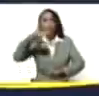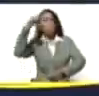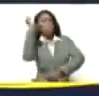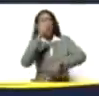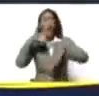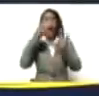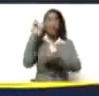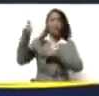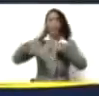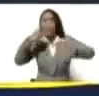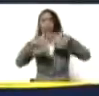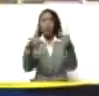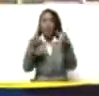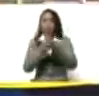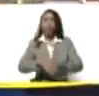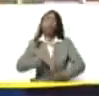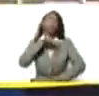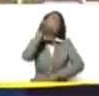mafia nauseabunda